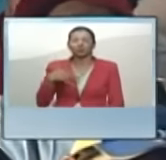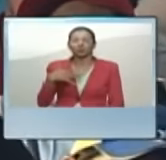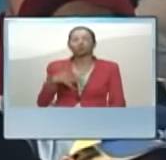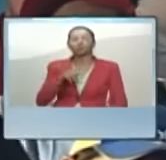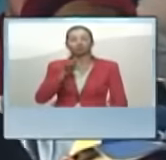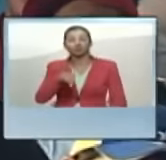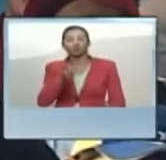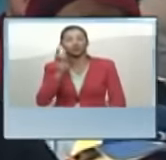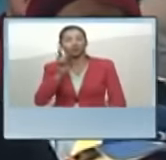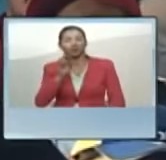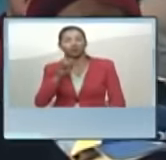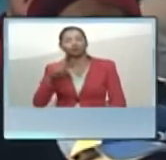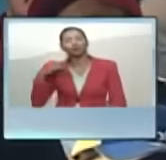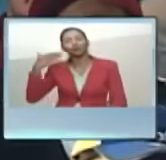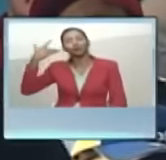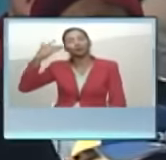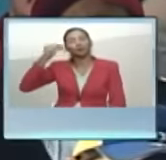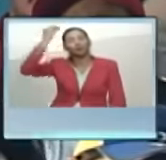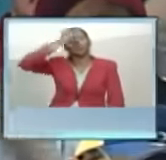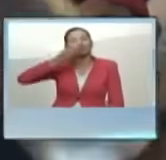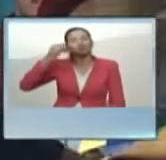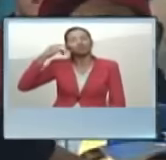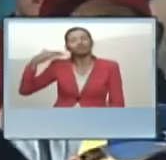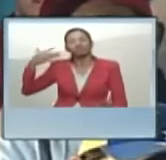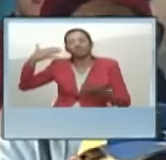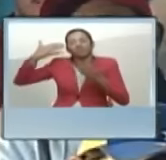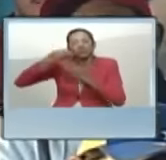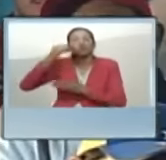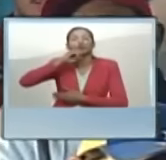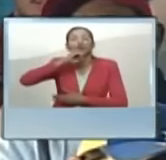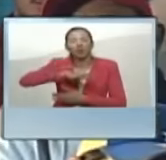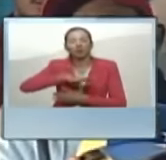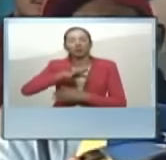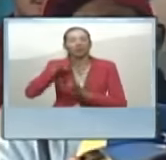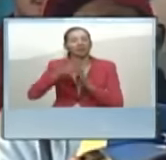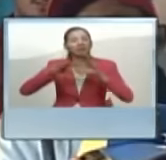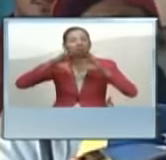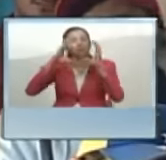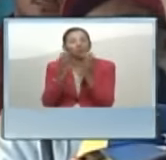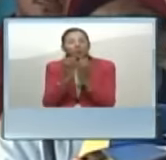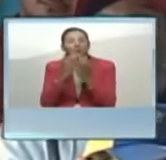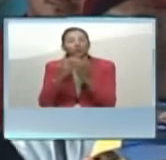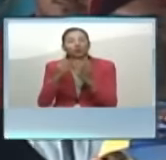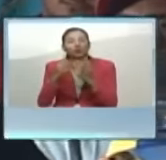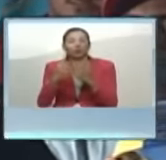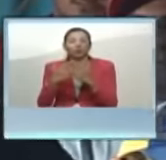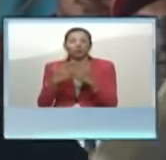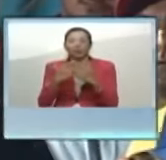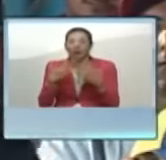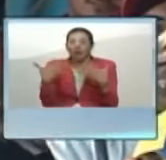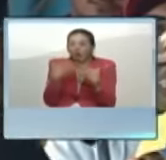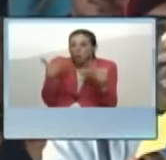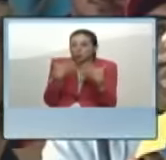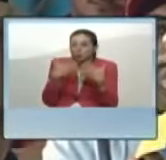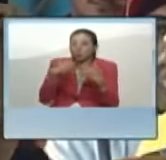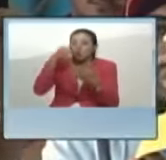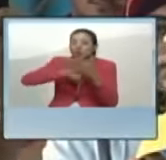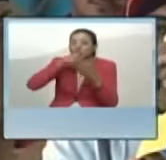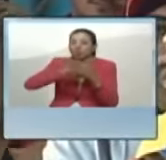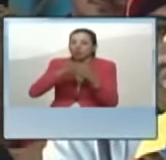recorrimos lo que es la historia, hicimos un análisis histórico breve de lo que viene sucediendo en el mundo, en la historia de la lucha de clases. Y bueno, vimos que las